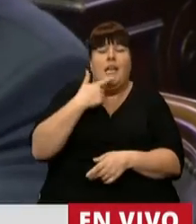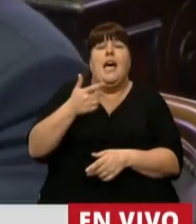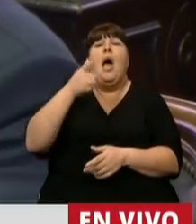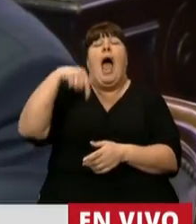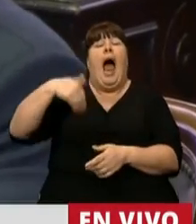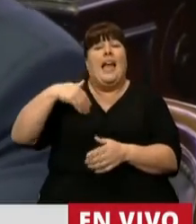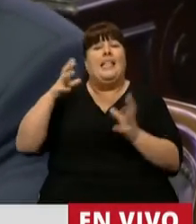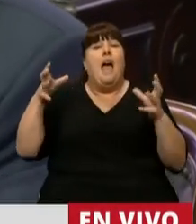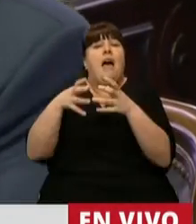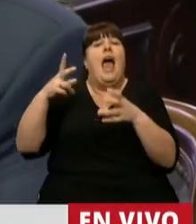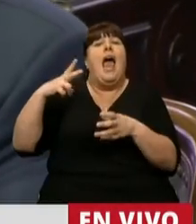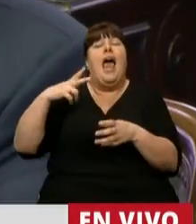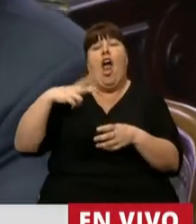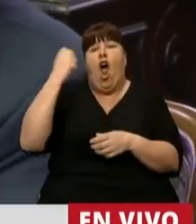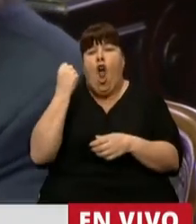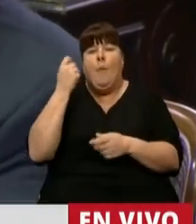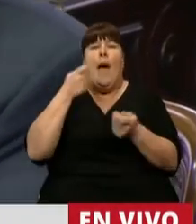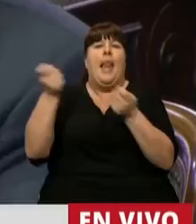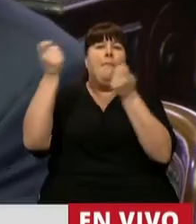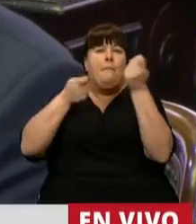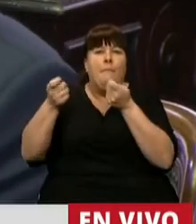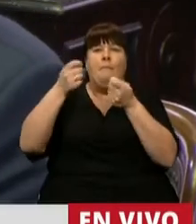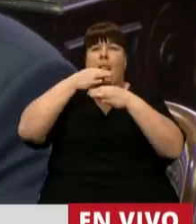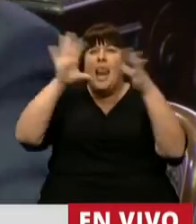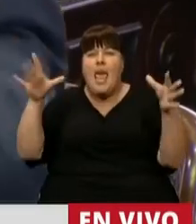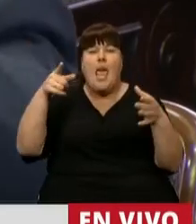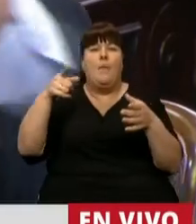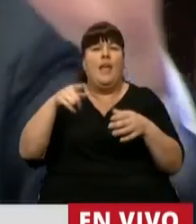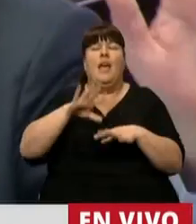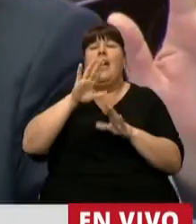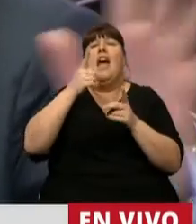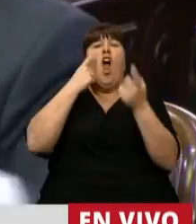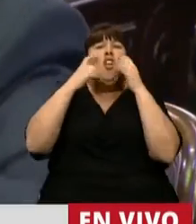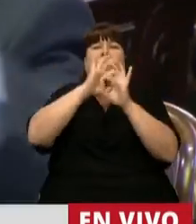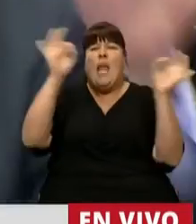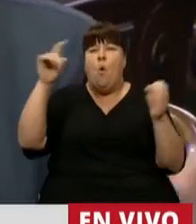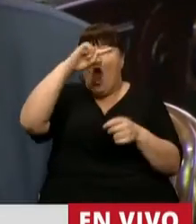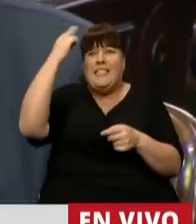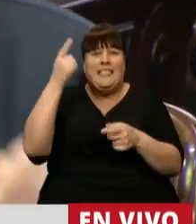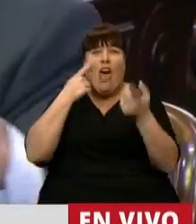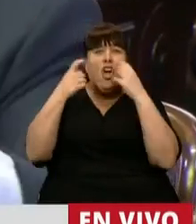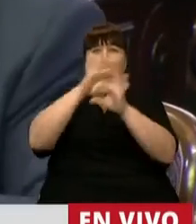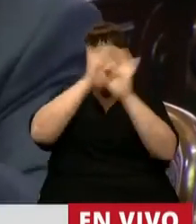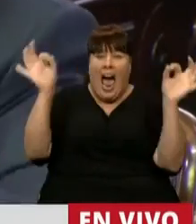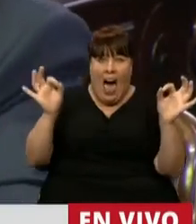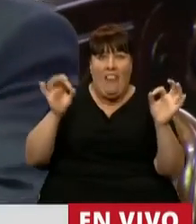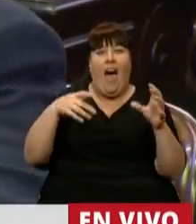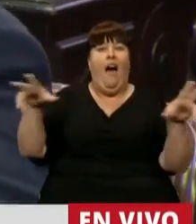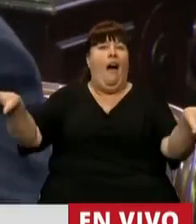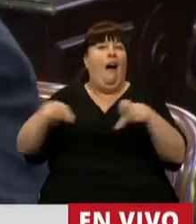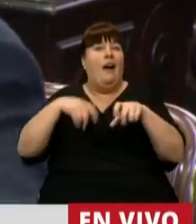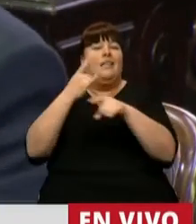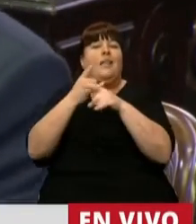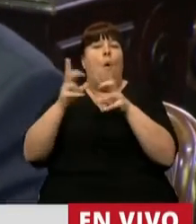la concentración económica del libre mercado, del libre comercio, sin control del Estado, sin control de estos señores que se